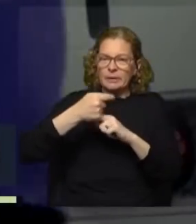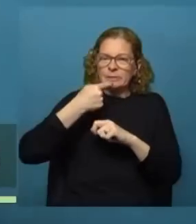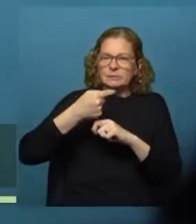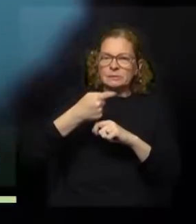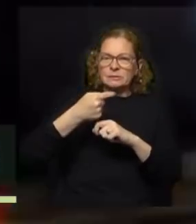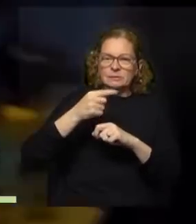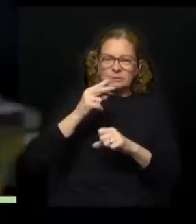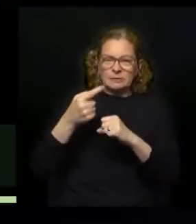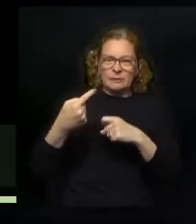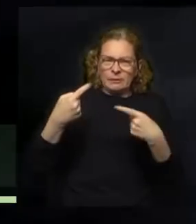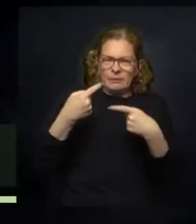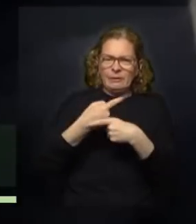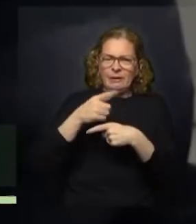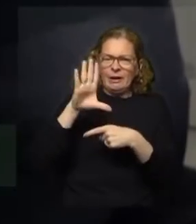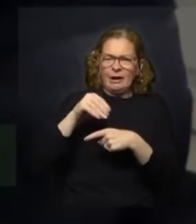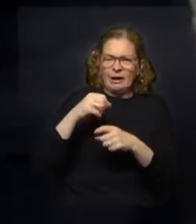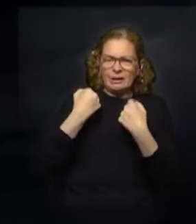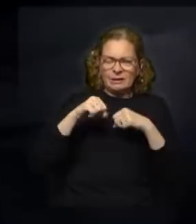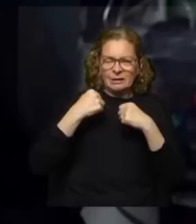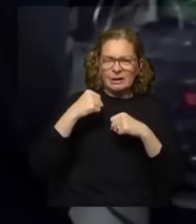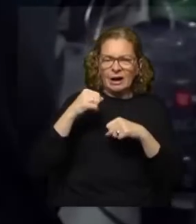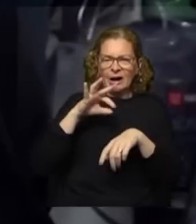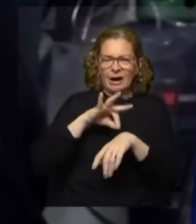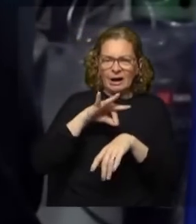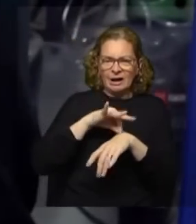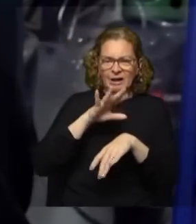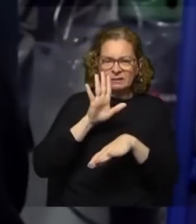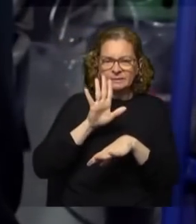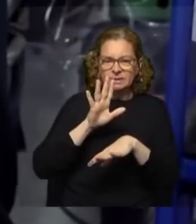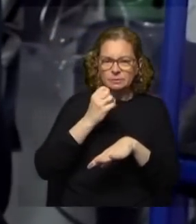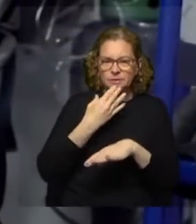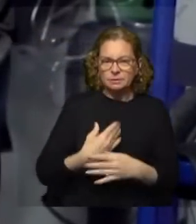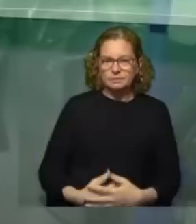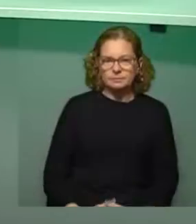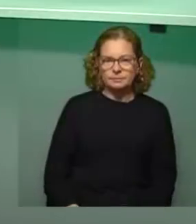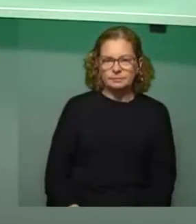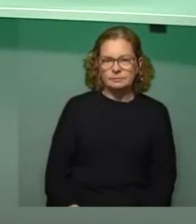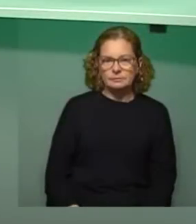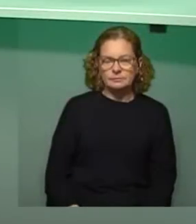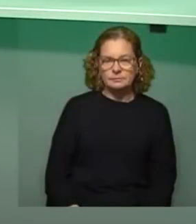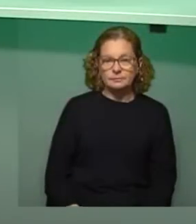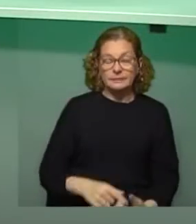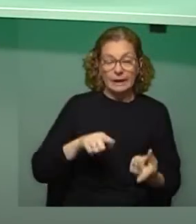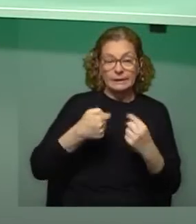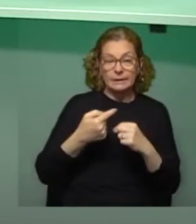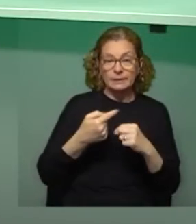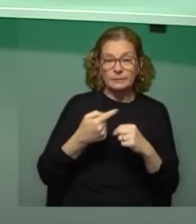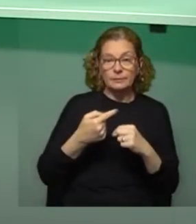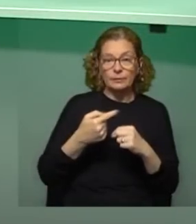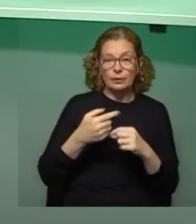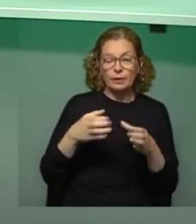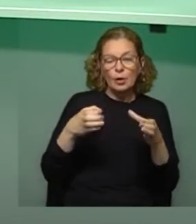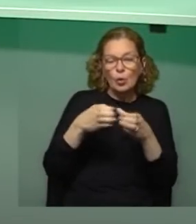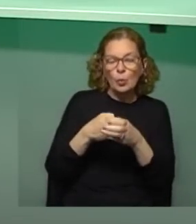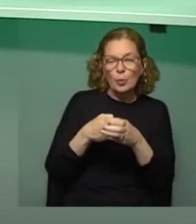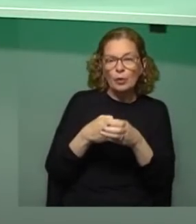atenta contra todas las buenas prácticas atención médica seguimos en noticias del ámbito gremial